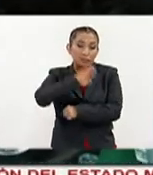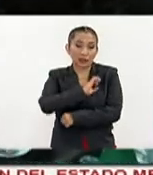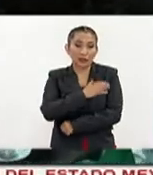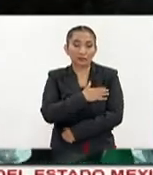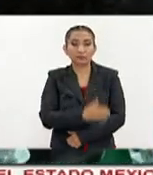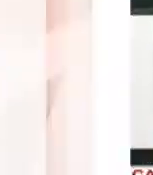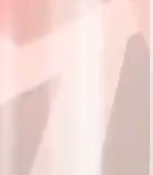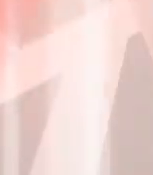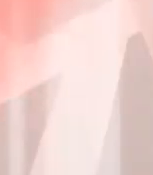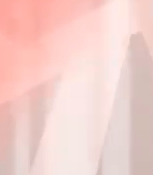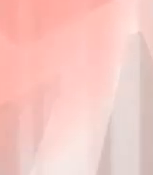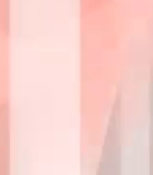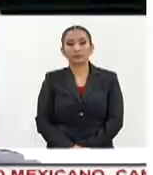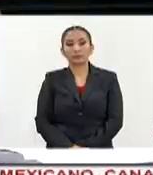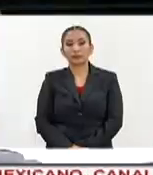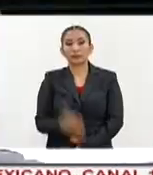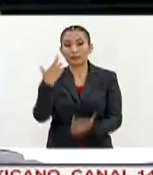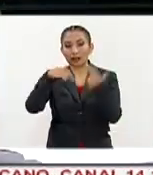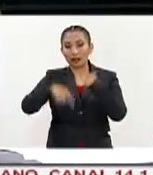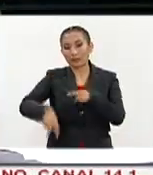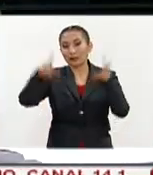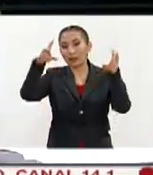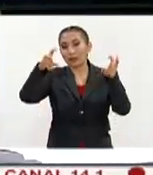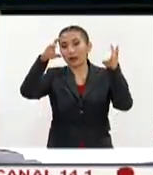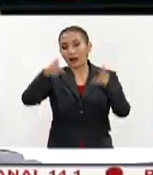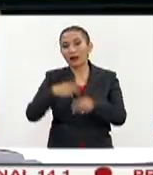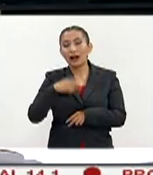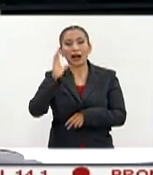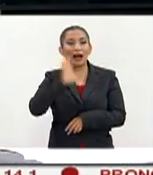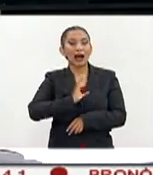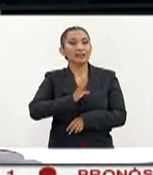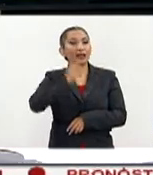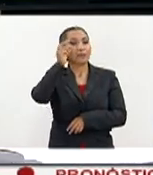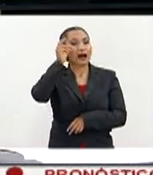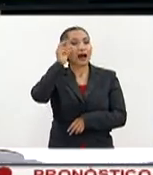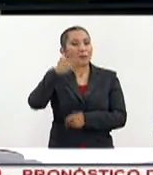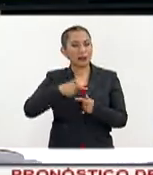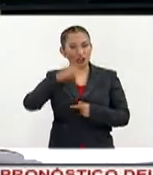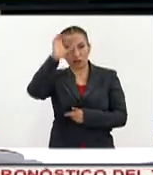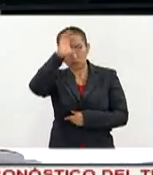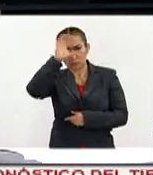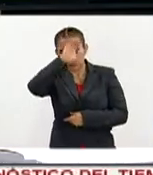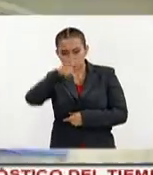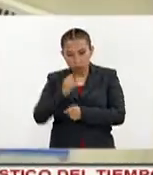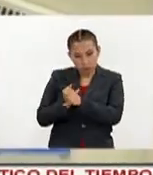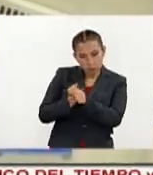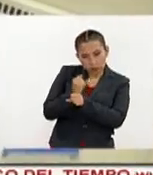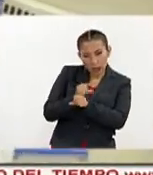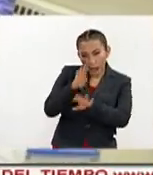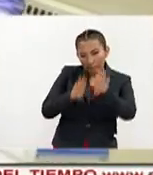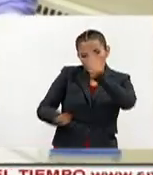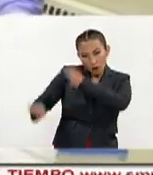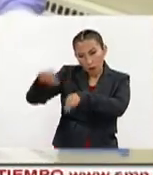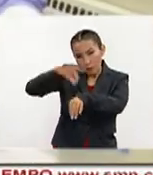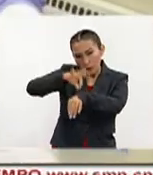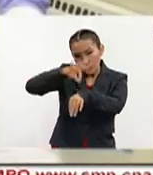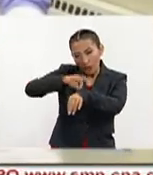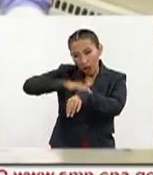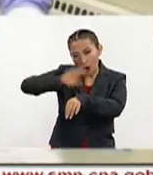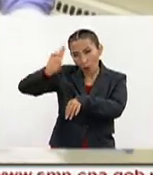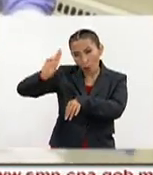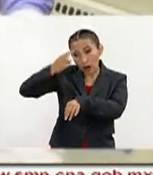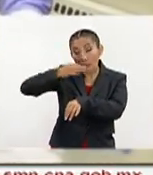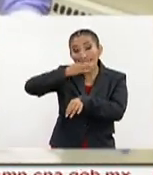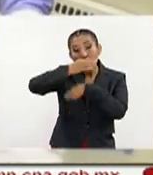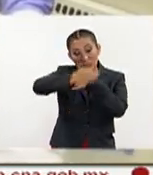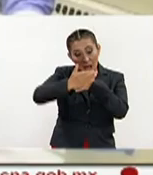España. Y de regreso al asunto del cáncer del mama, científicos del Instituto de Investigaciones Biomédicas de la UNAM informaron